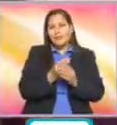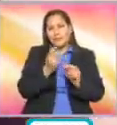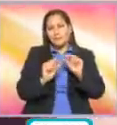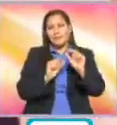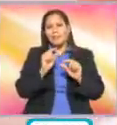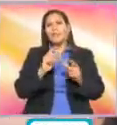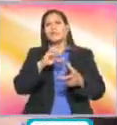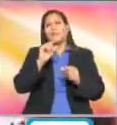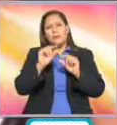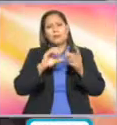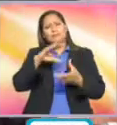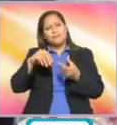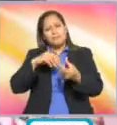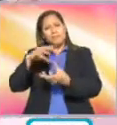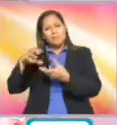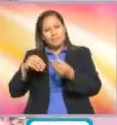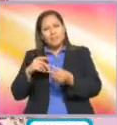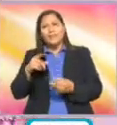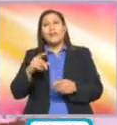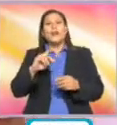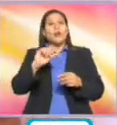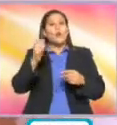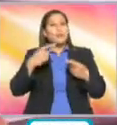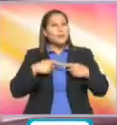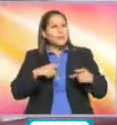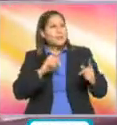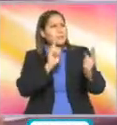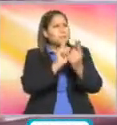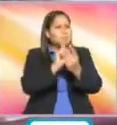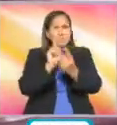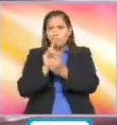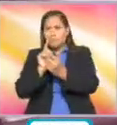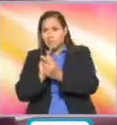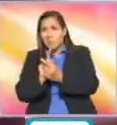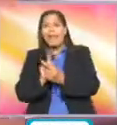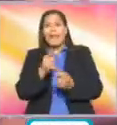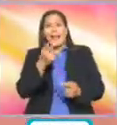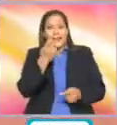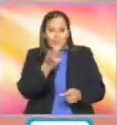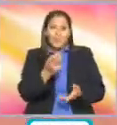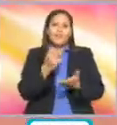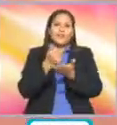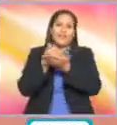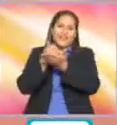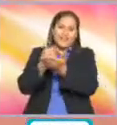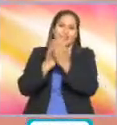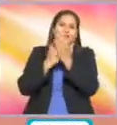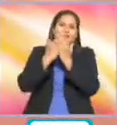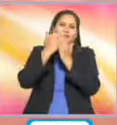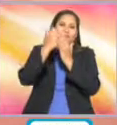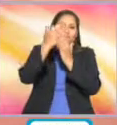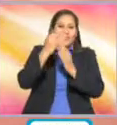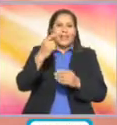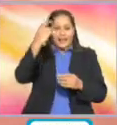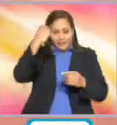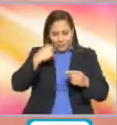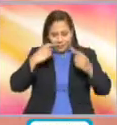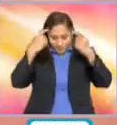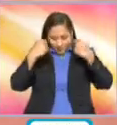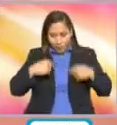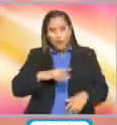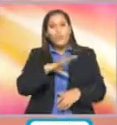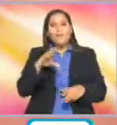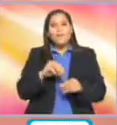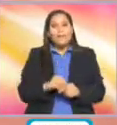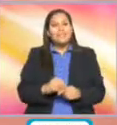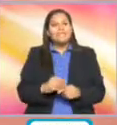de la convivencia, entonces empiezo a ver a otras personas, empiezo a convivir, y eso mismo, a su vez, todo me va a ir jalando como para, en este caso, que estamos